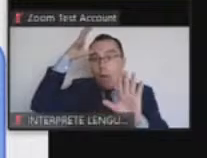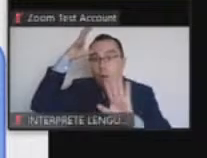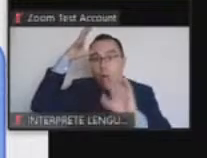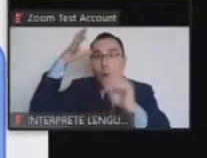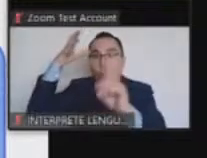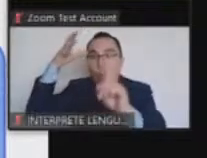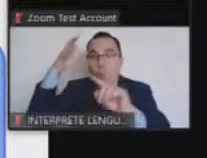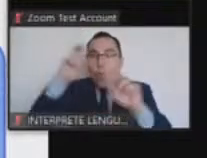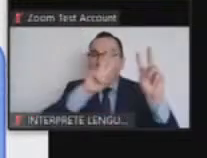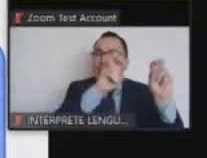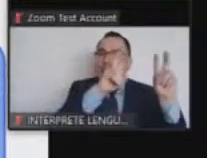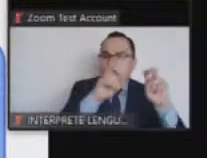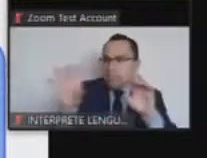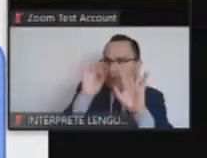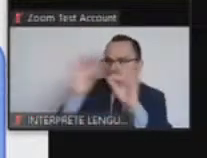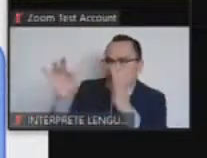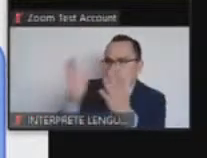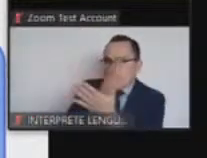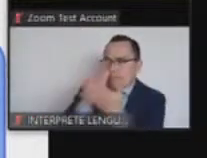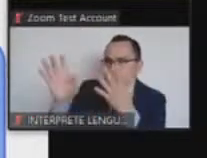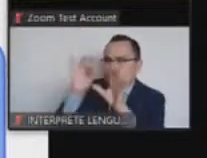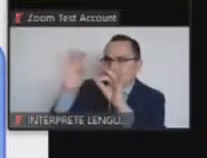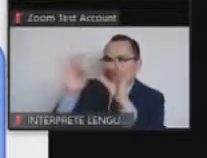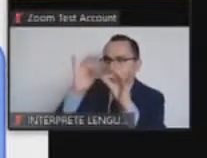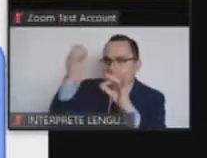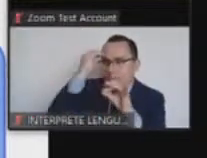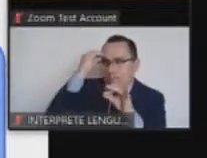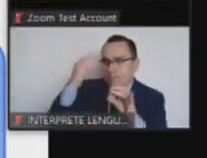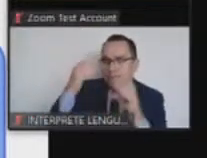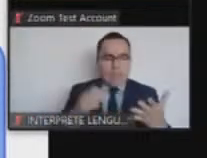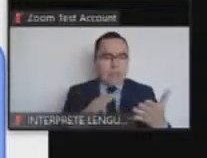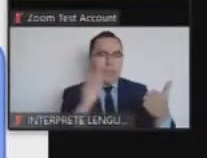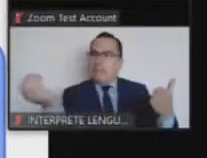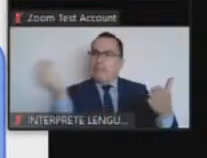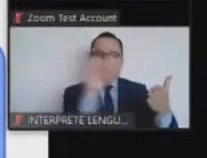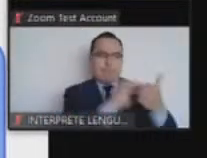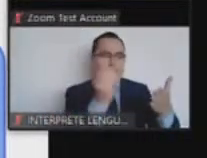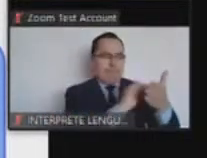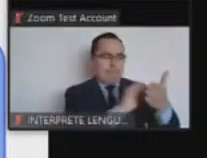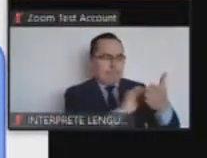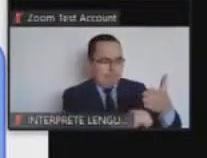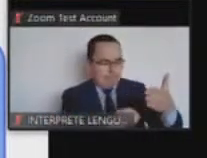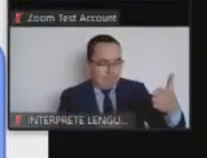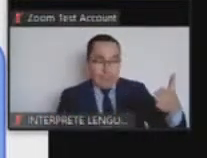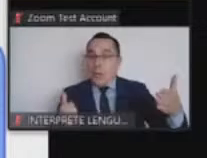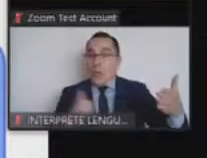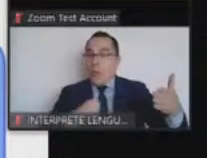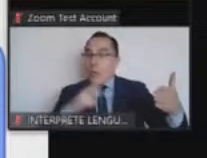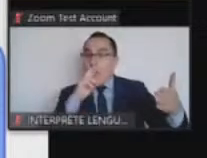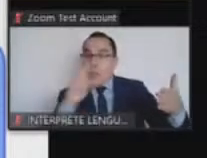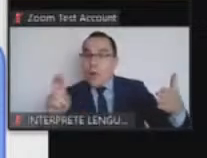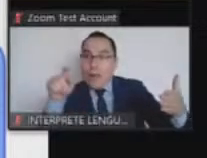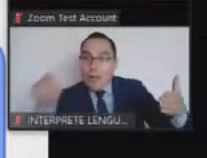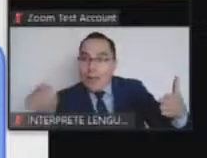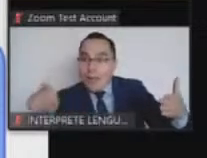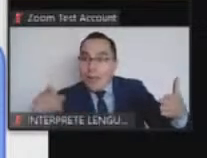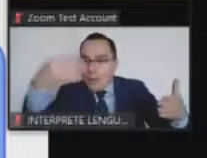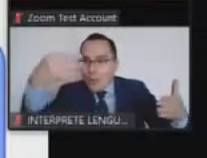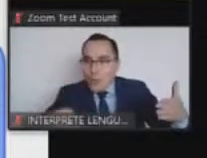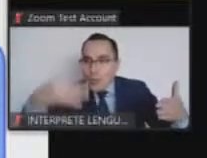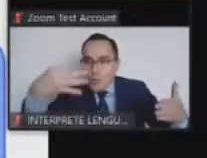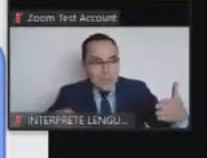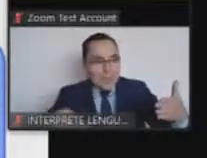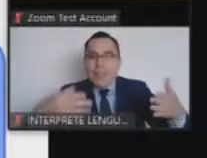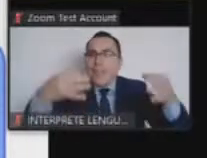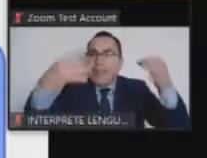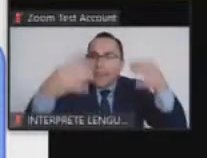la selección y la aplicación, finalmente, para un resultado que es la administración de justicia, en otras palabras, dar lo que